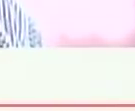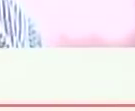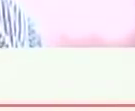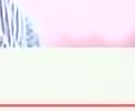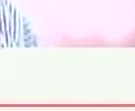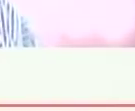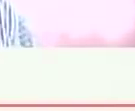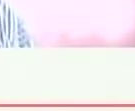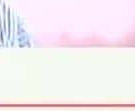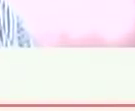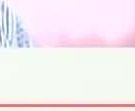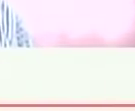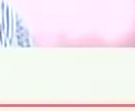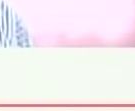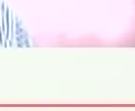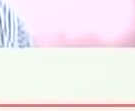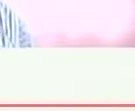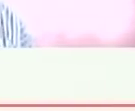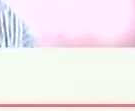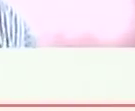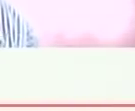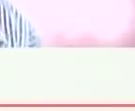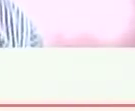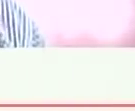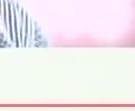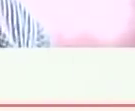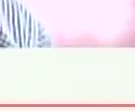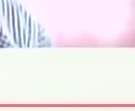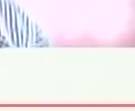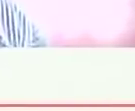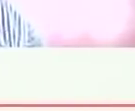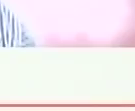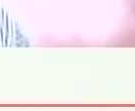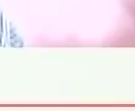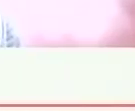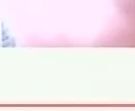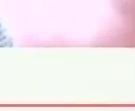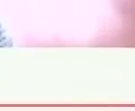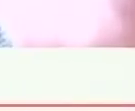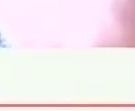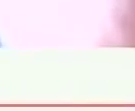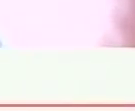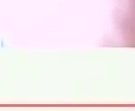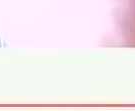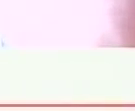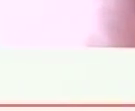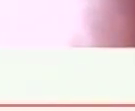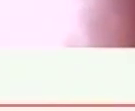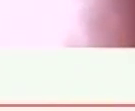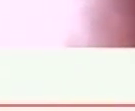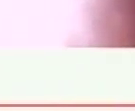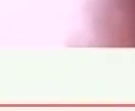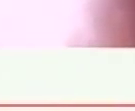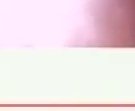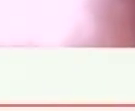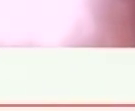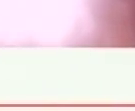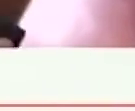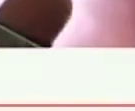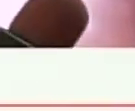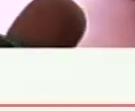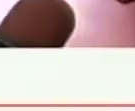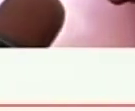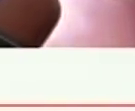después, podemos decir que estamos en un momento de contraofensivo ante el ataque terrorista, criminal del imperialismo del gobierno del presidente